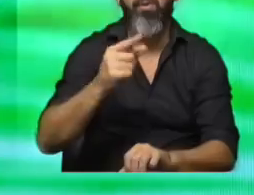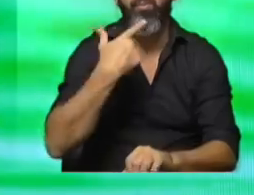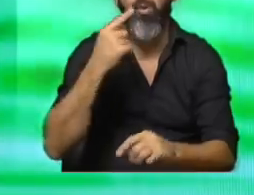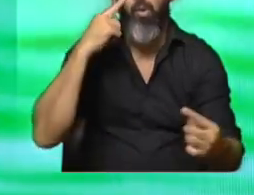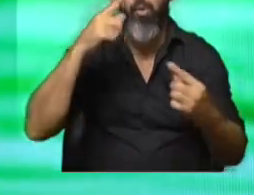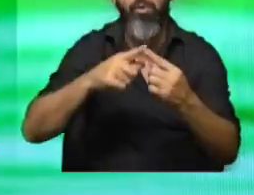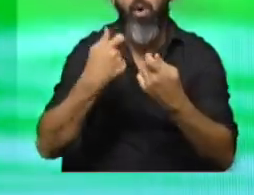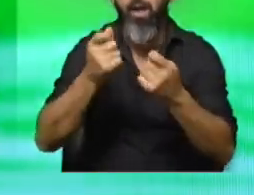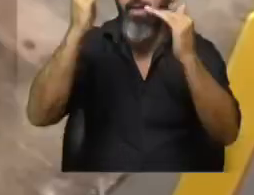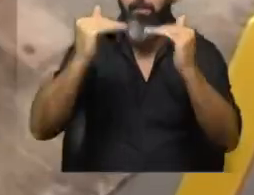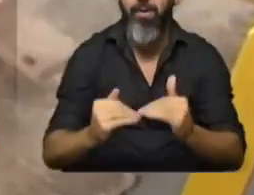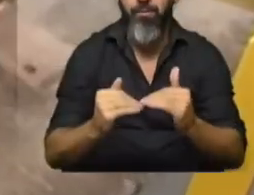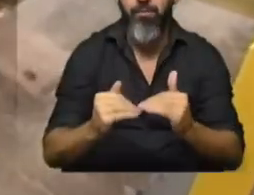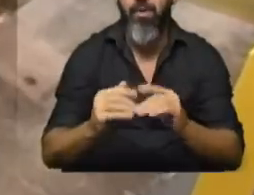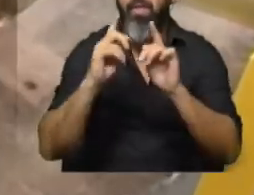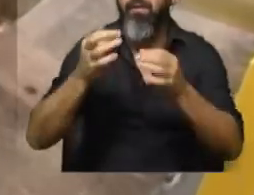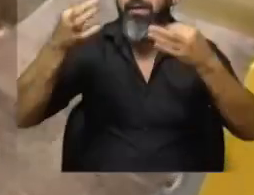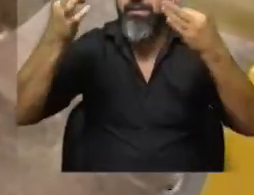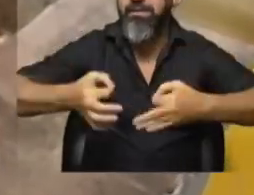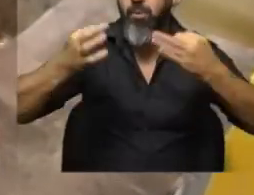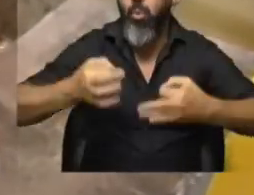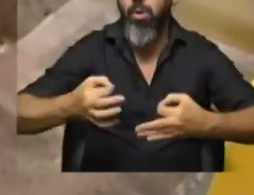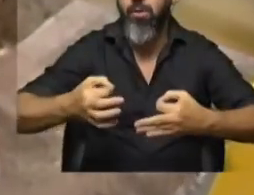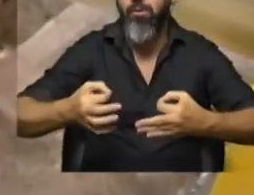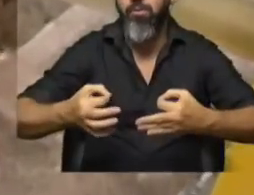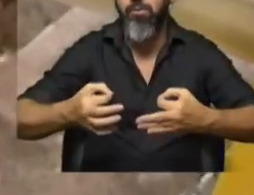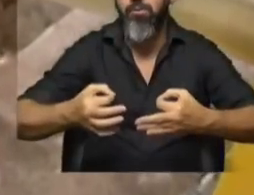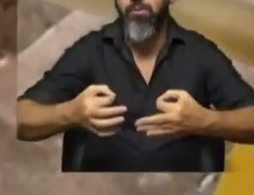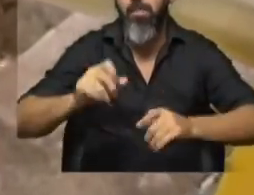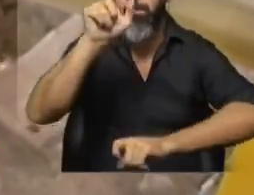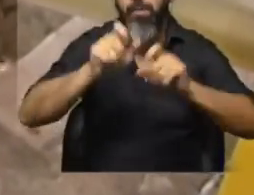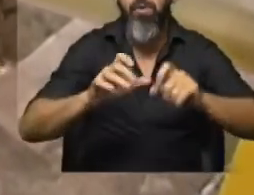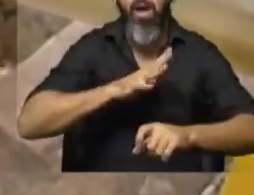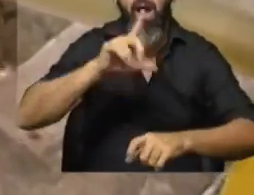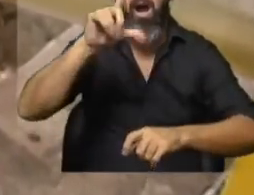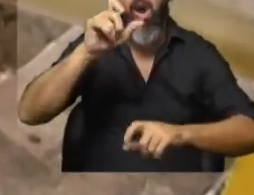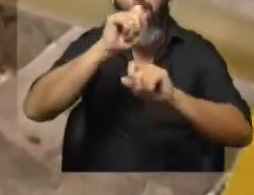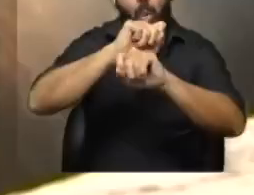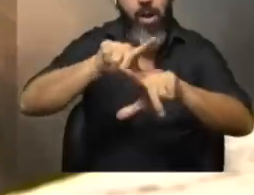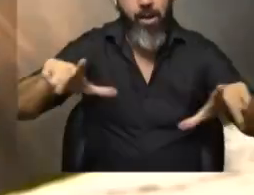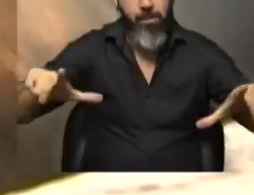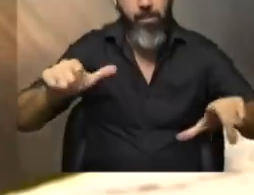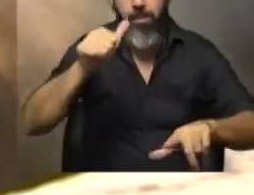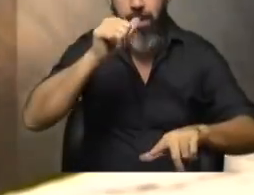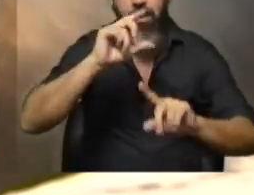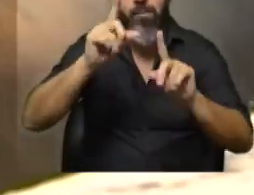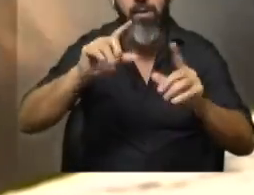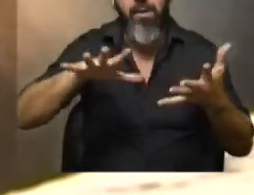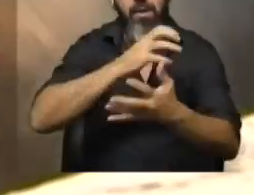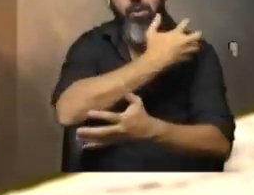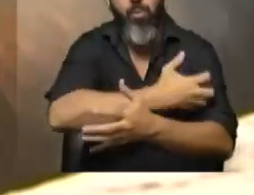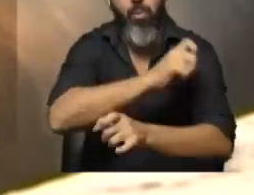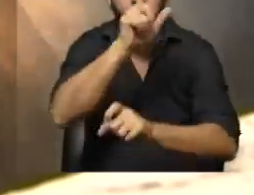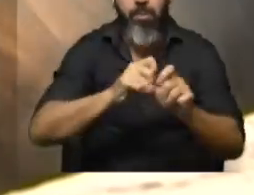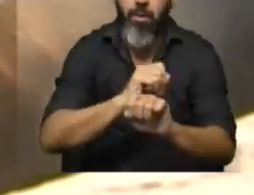lo que buscamos es que se consuma menos me parece que lo que hay que asegurar es que las personas tengan agua potable y sobre todas la del contexto crítico